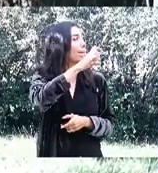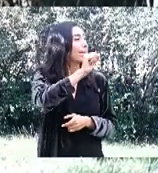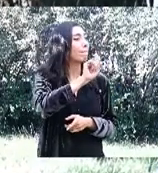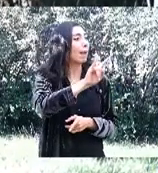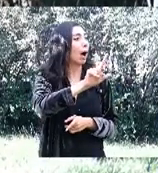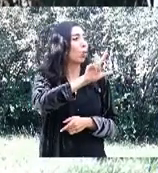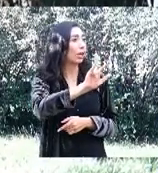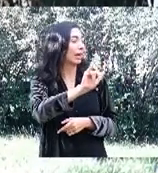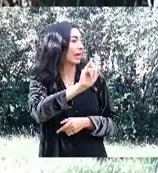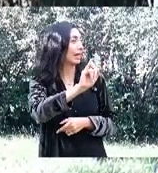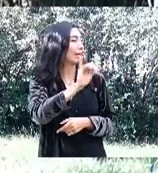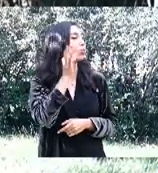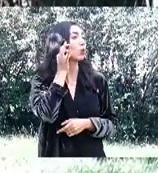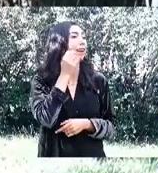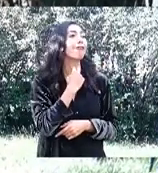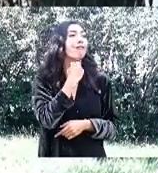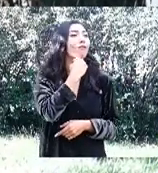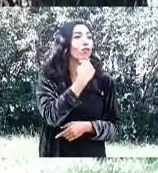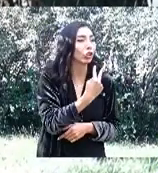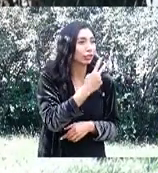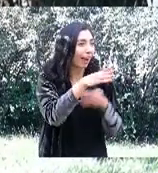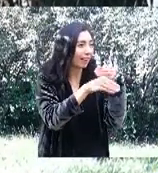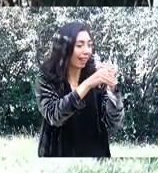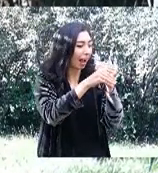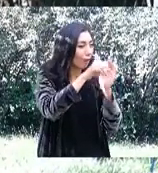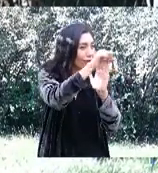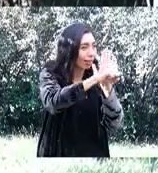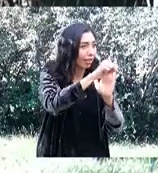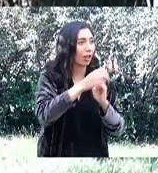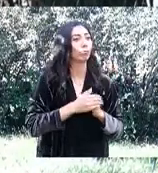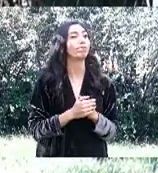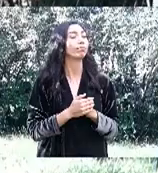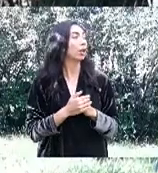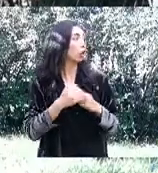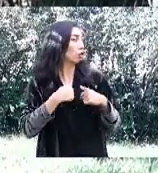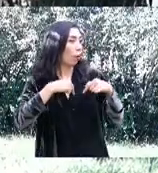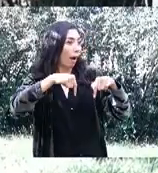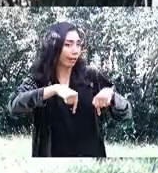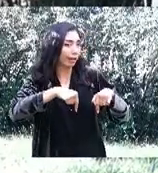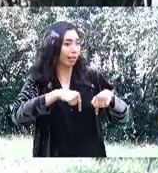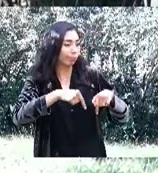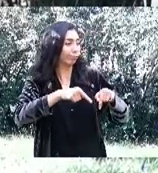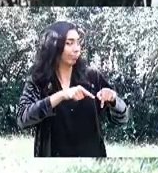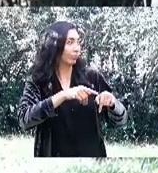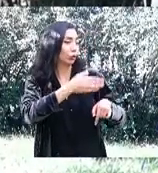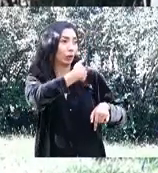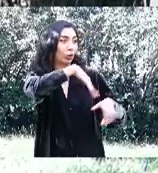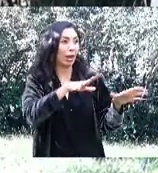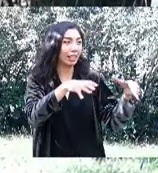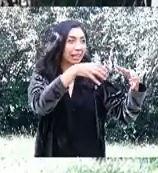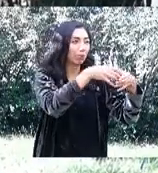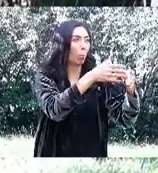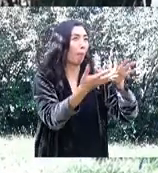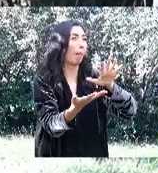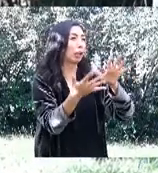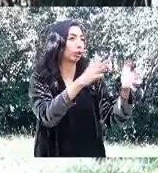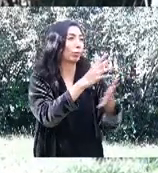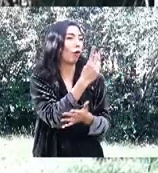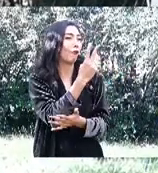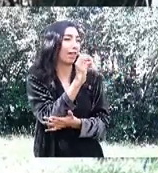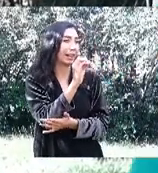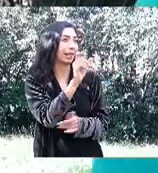puso su voz también para el video e acá estoy presente con nuestro equipo es muy grande somos alrededor de 20